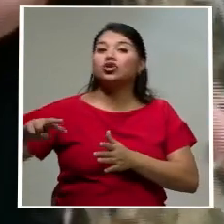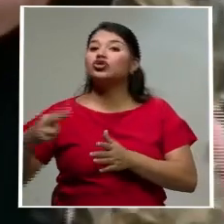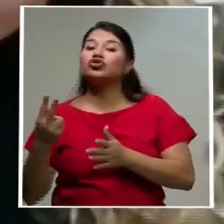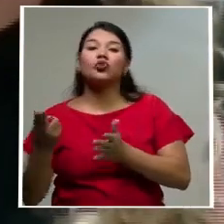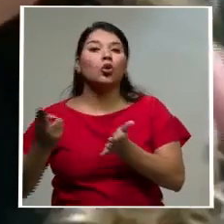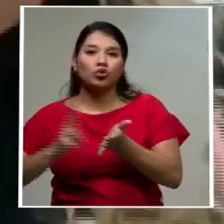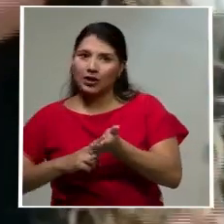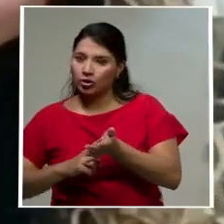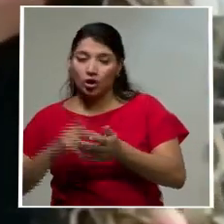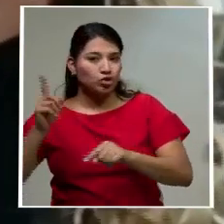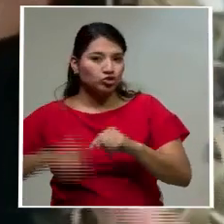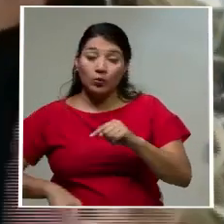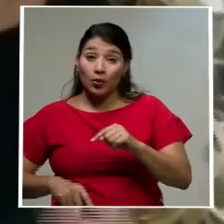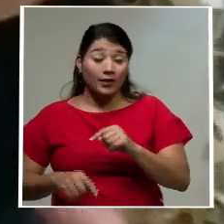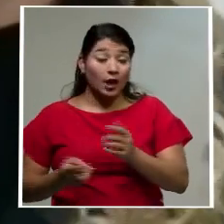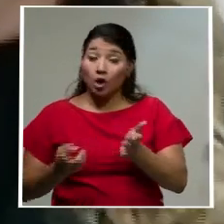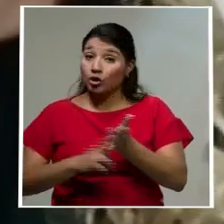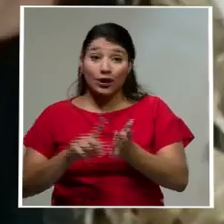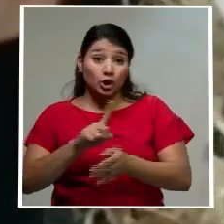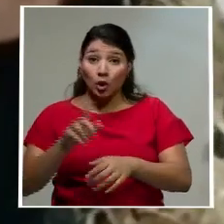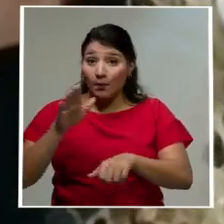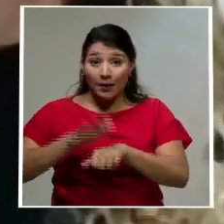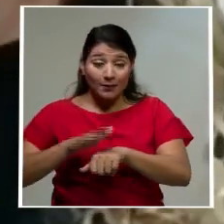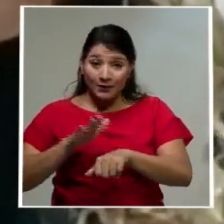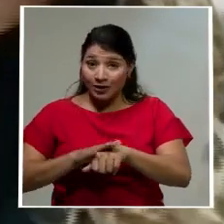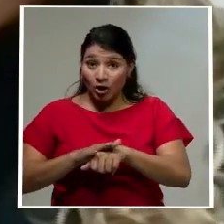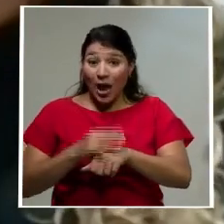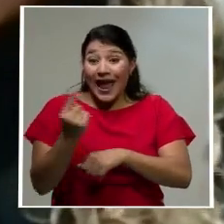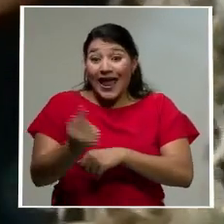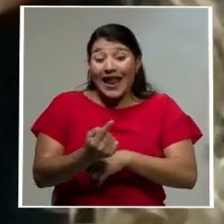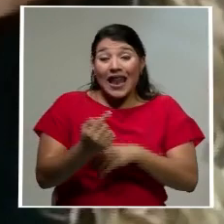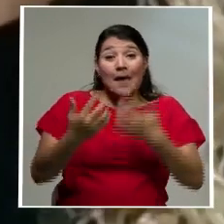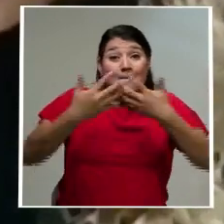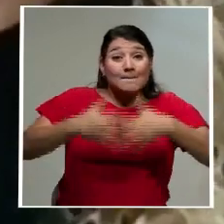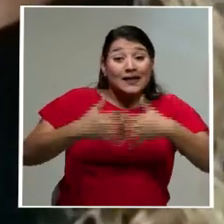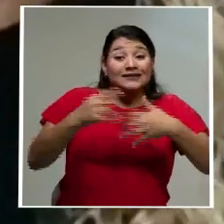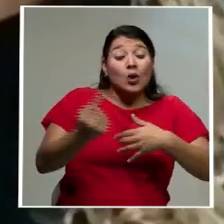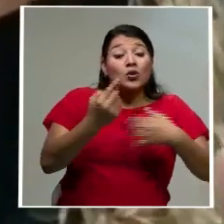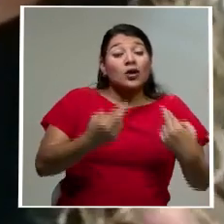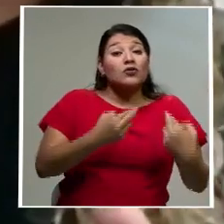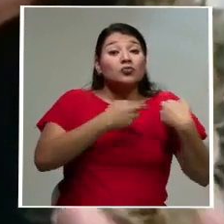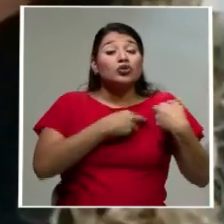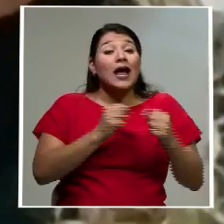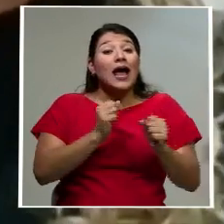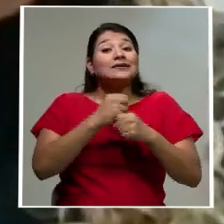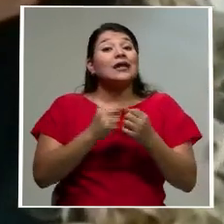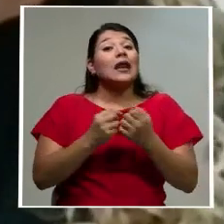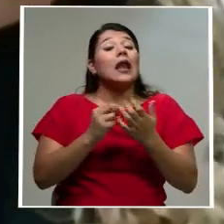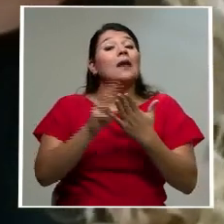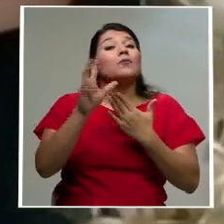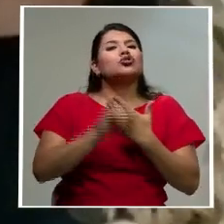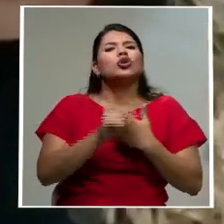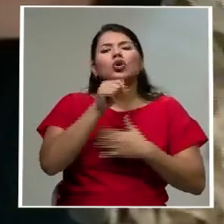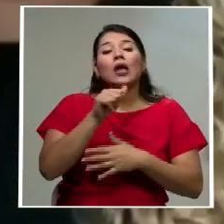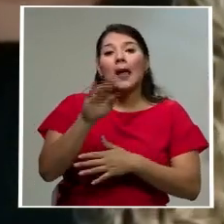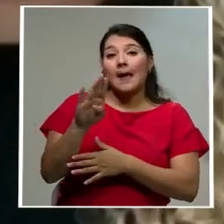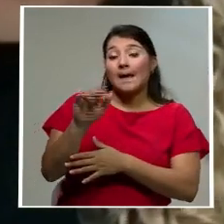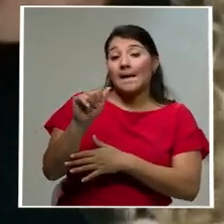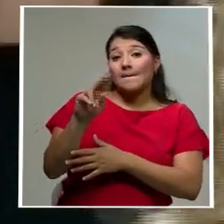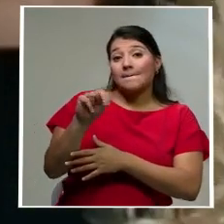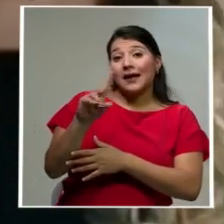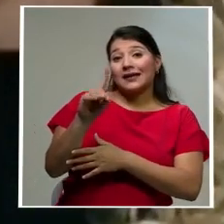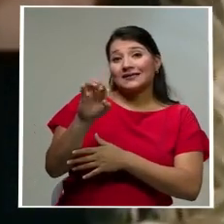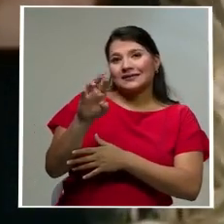pero a la hora de aplicar, el único responsable es Vanderlat, que se ha jactado toda la vida de ser una empresa reconocida, pero ¿cómo es posible